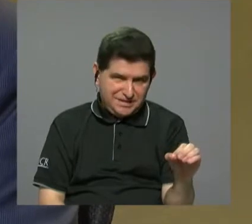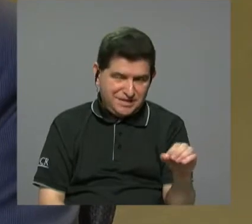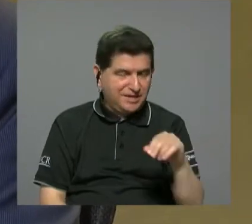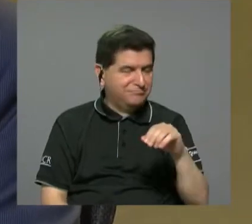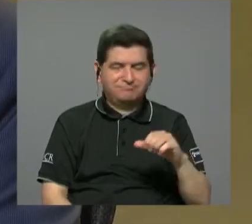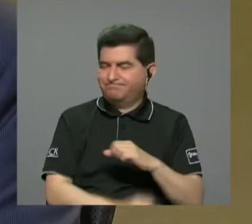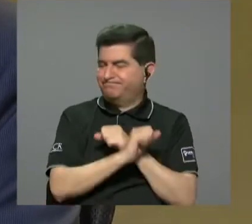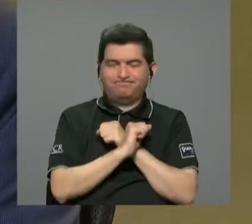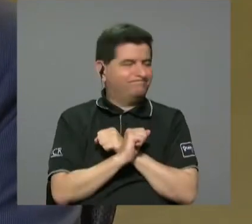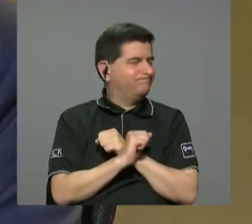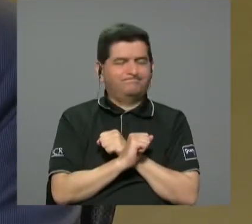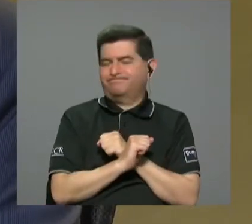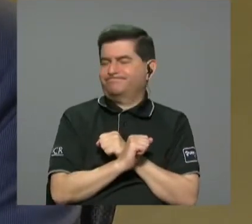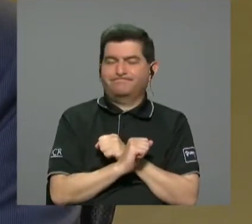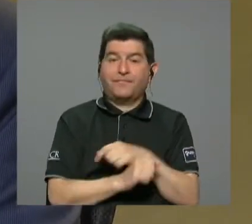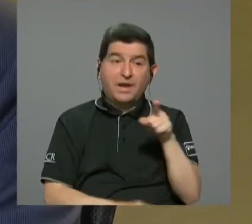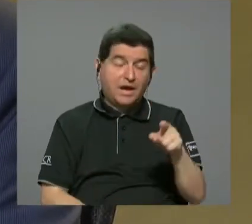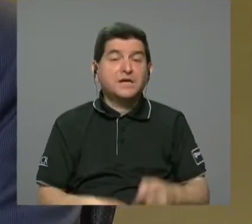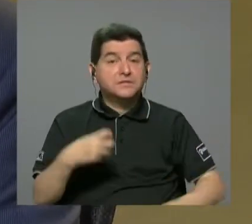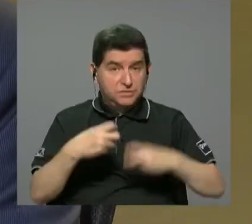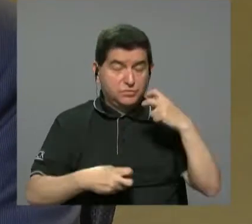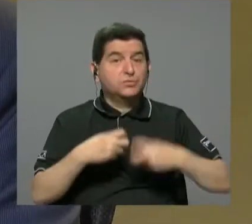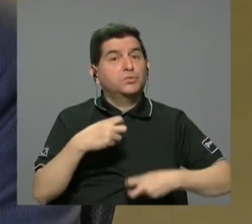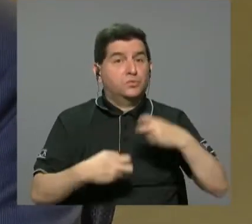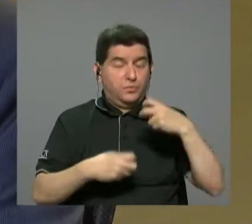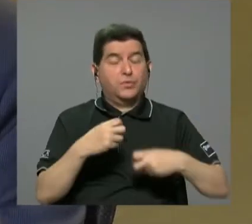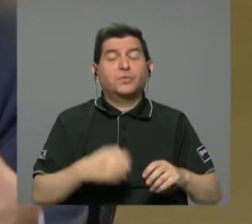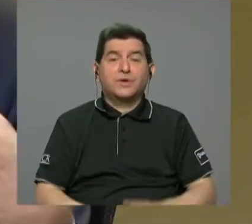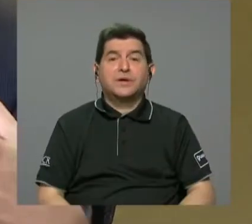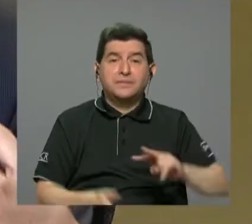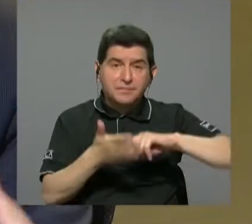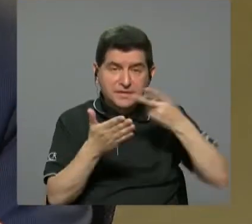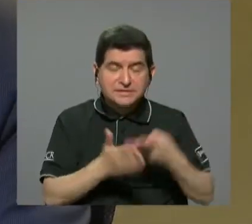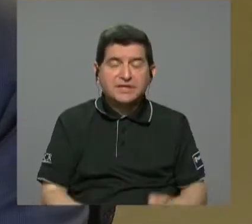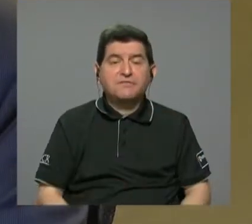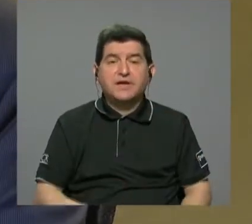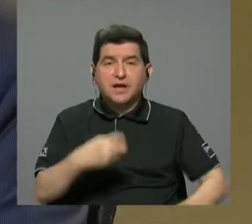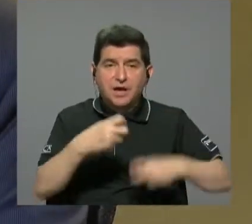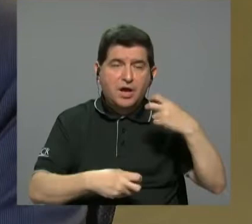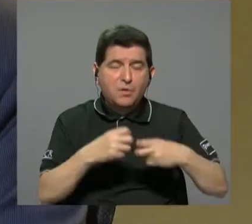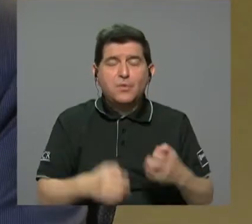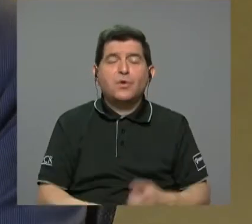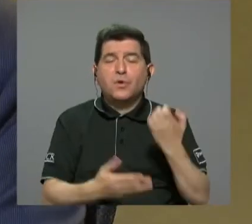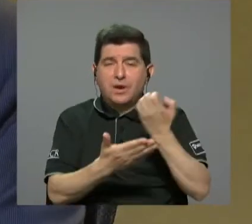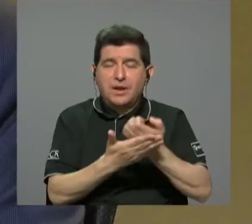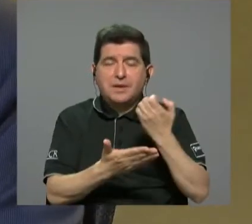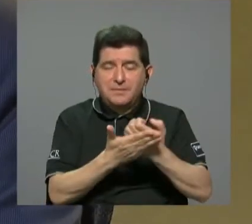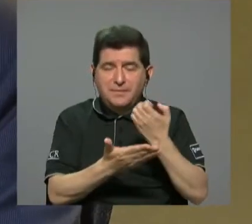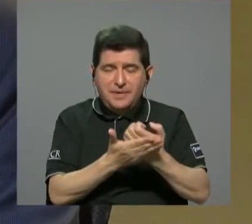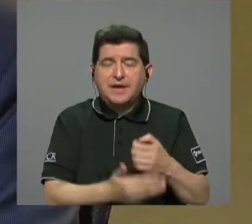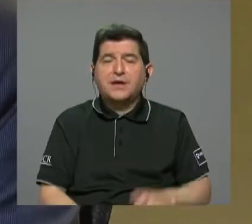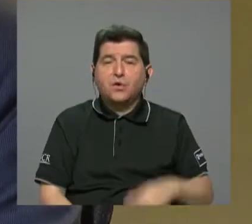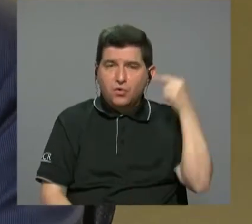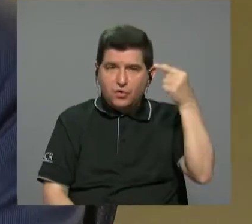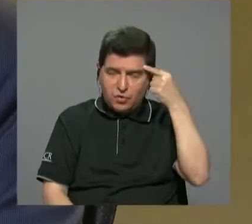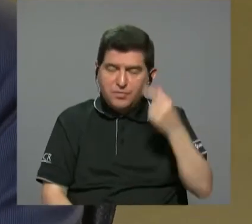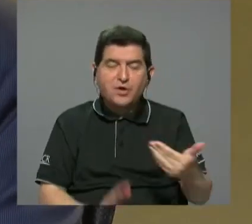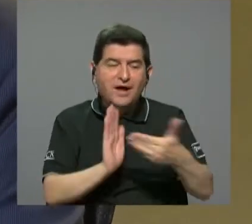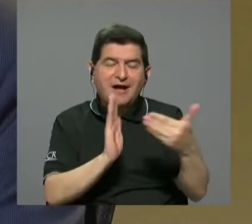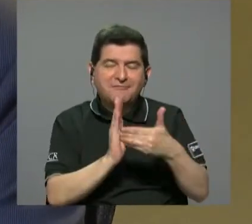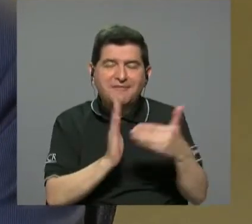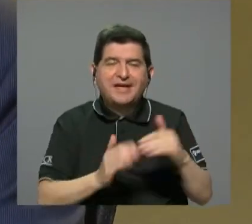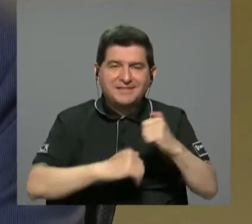está asegurado. Y eso pues es un gran problema porque genera contingencias fiscales, genera deterioro en